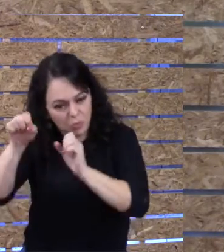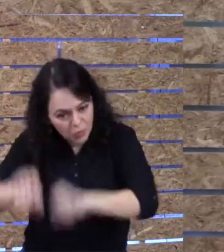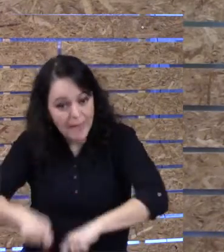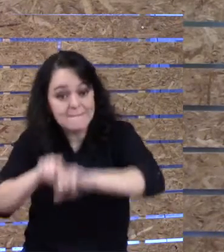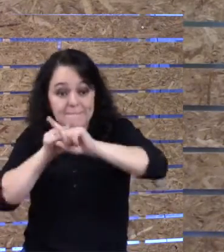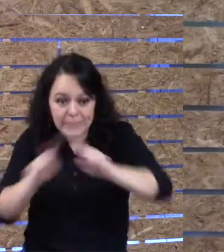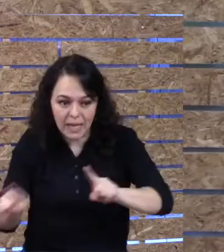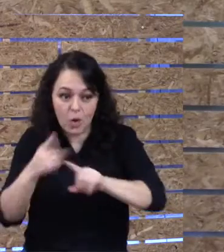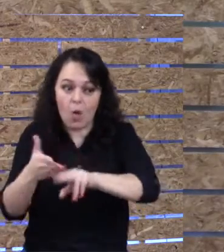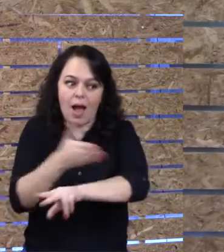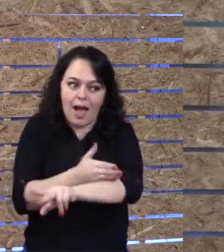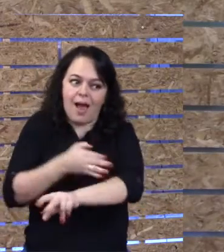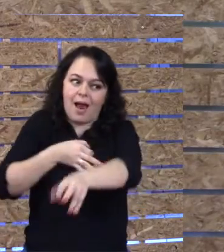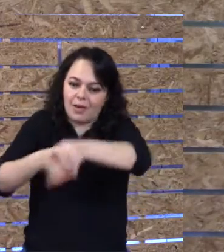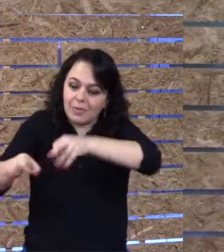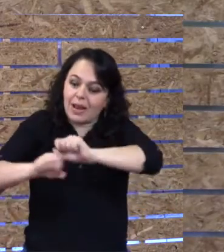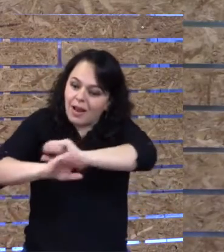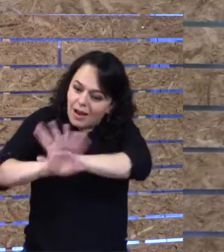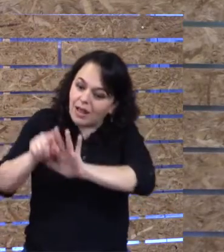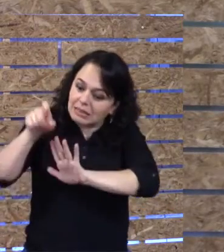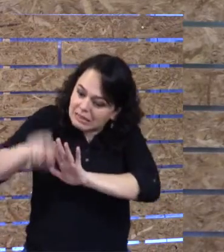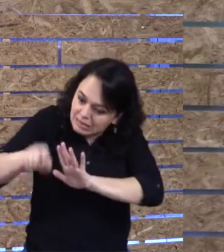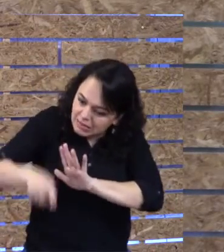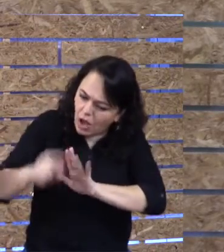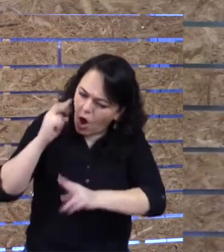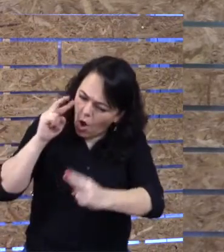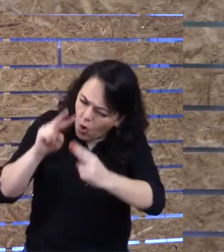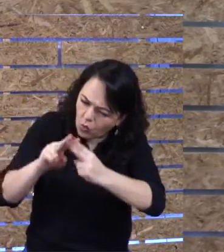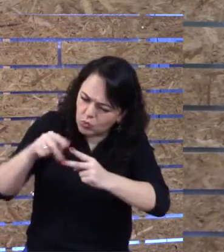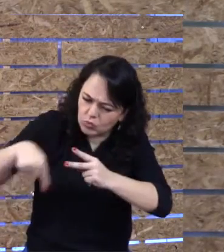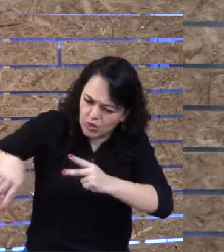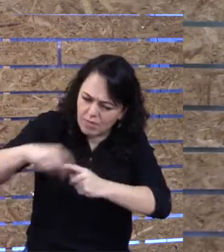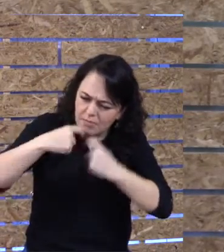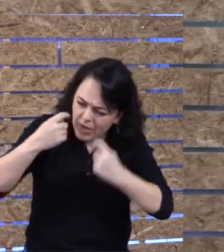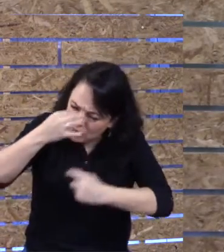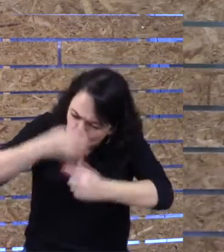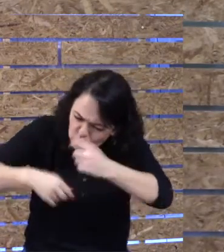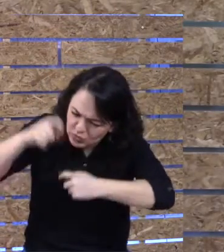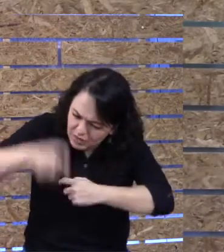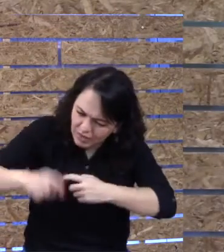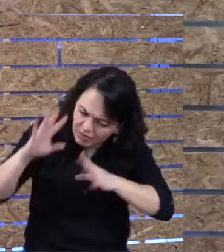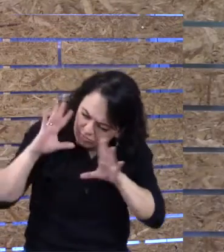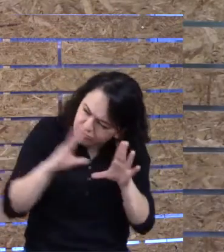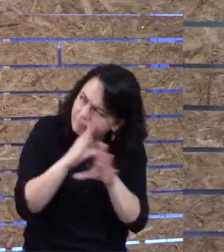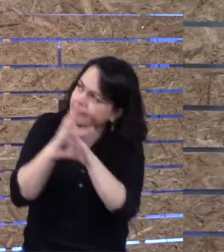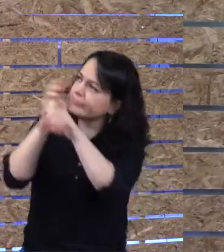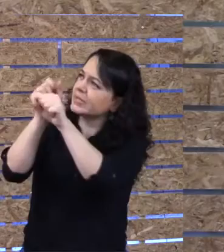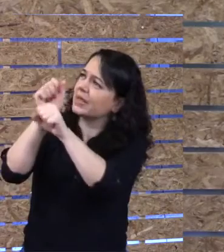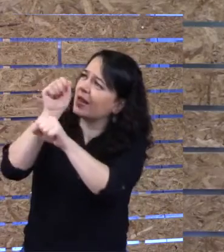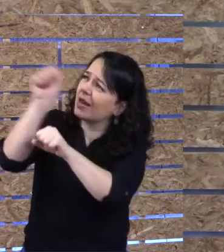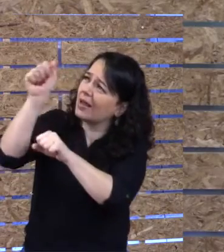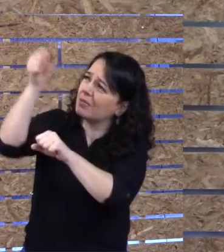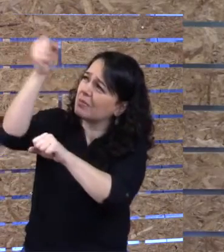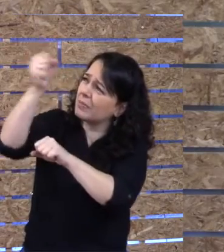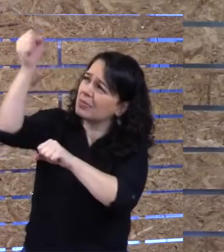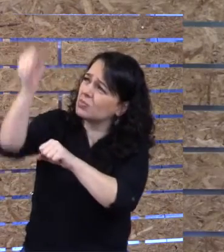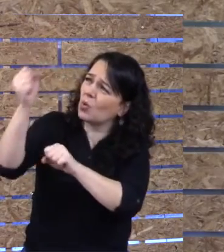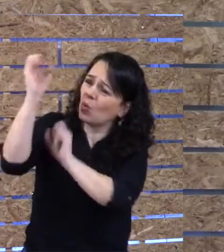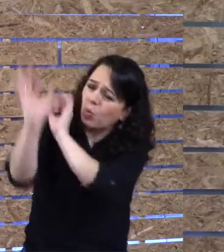de extravío y perdición y que deben venir corriendo al pastor que da su vida por las